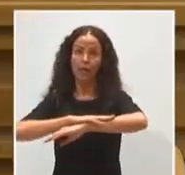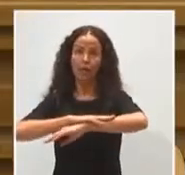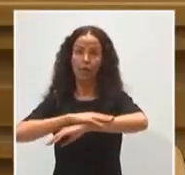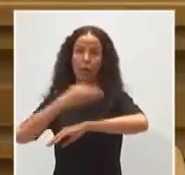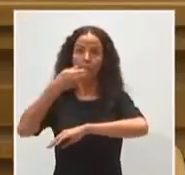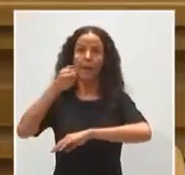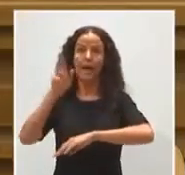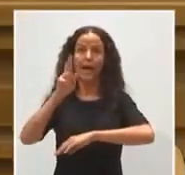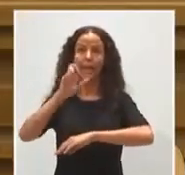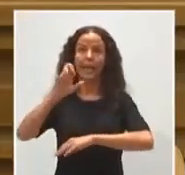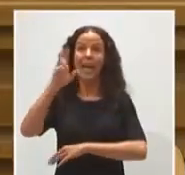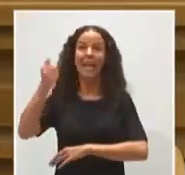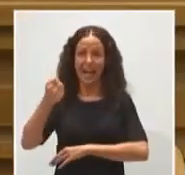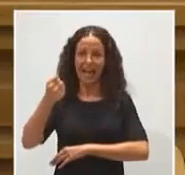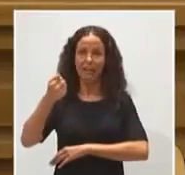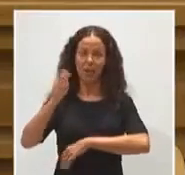barreda